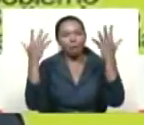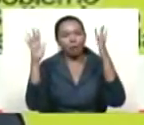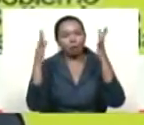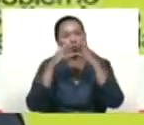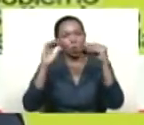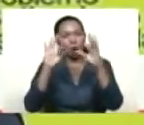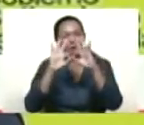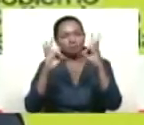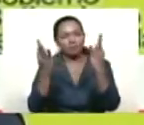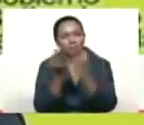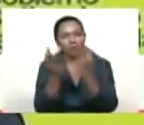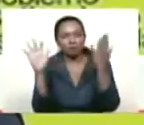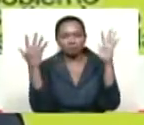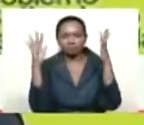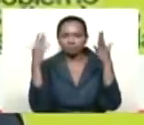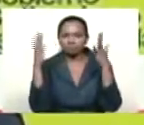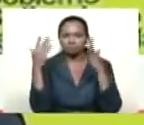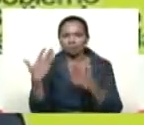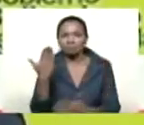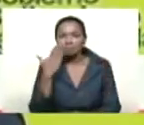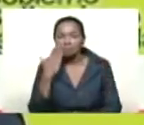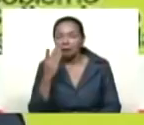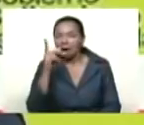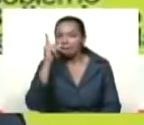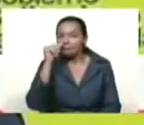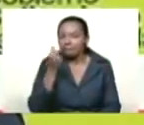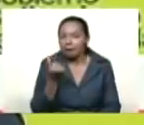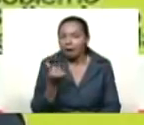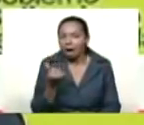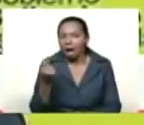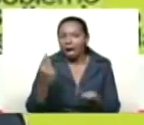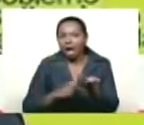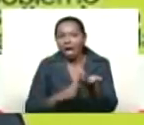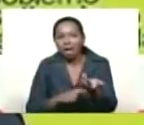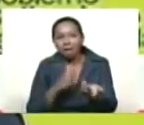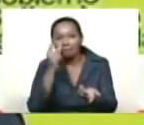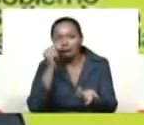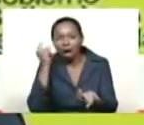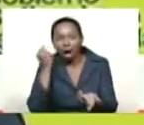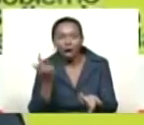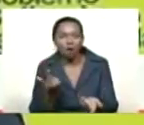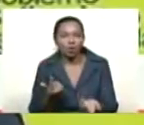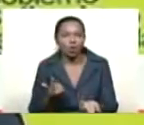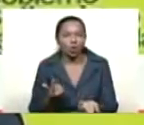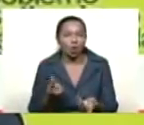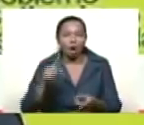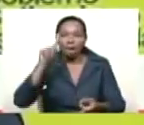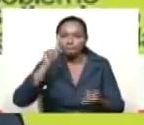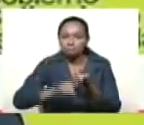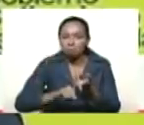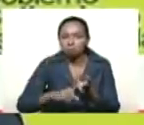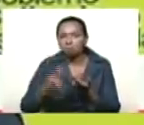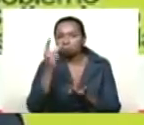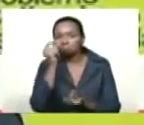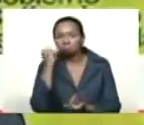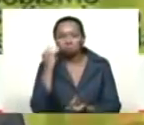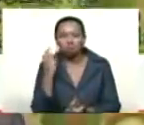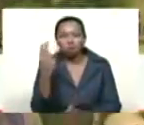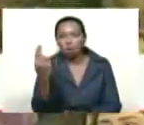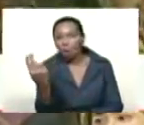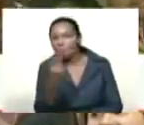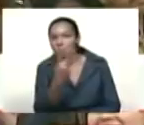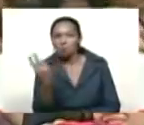familiares. Madres, padres, hermanos, hermanas, esposos, esposas,